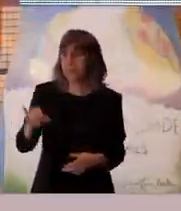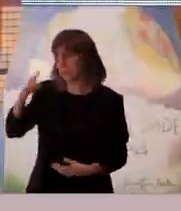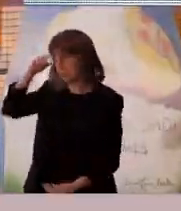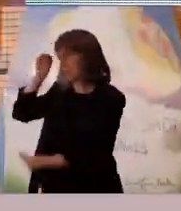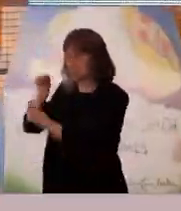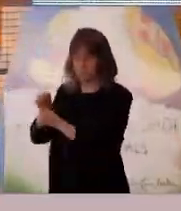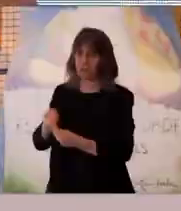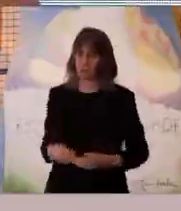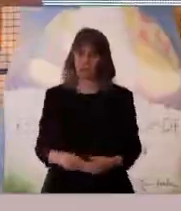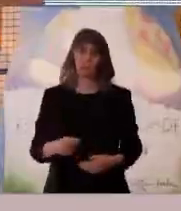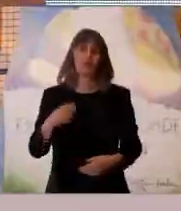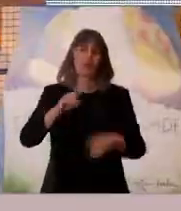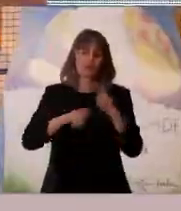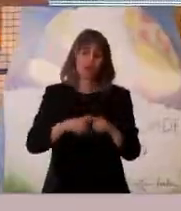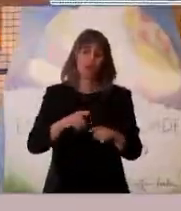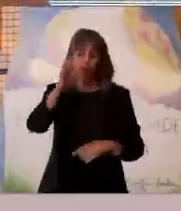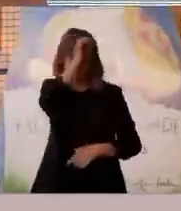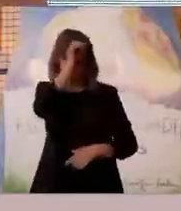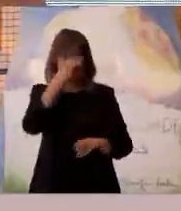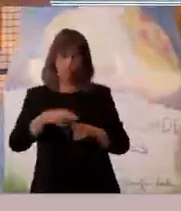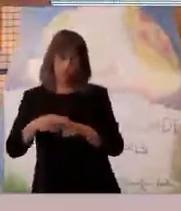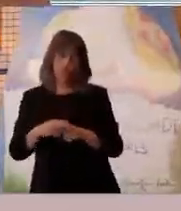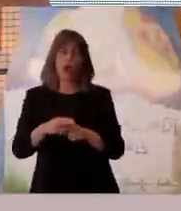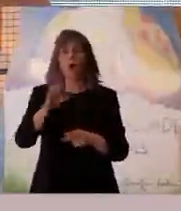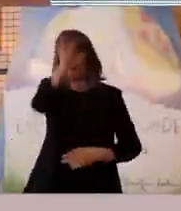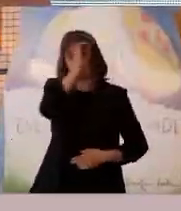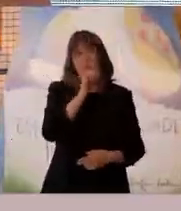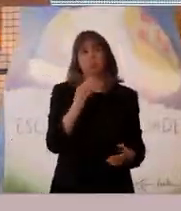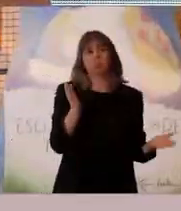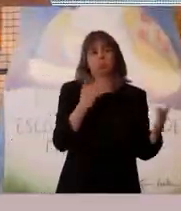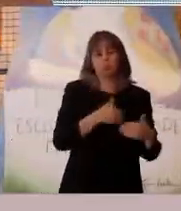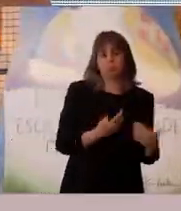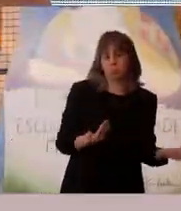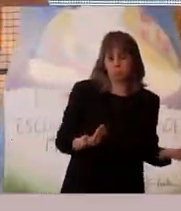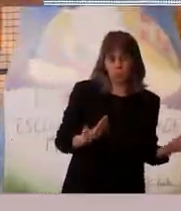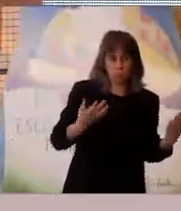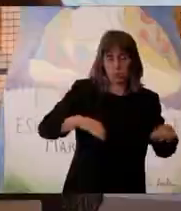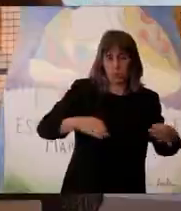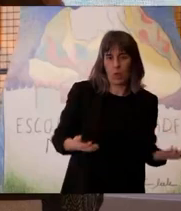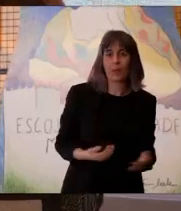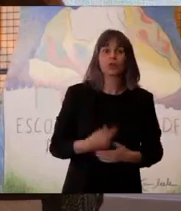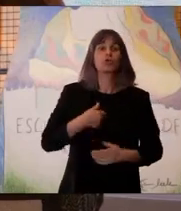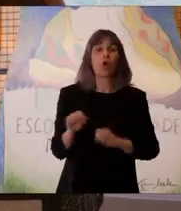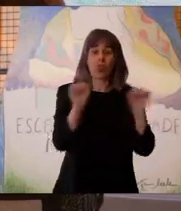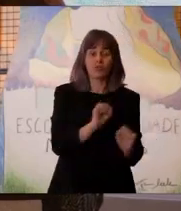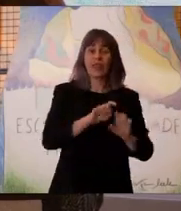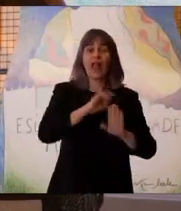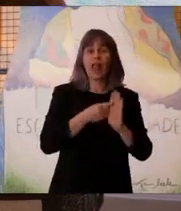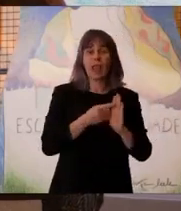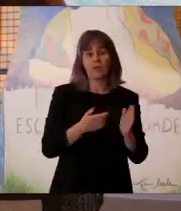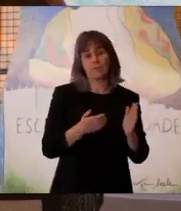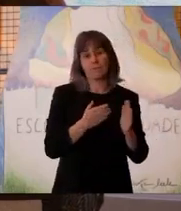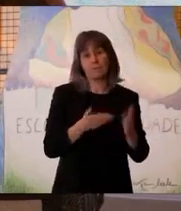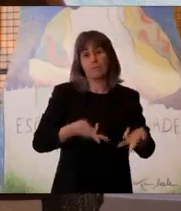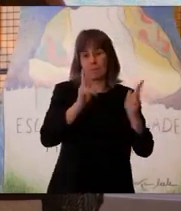o sea una cosa es tu posición como política y otra es la de quien ya no tiene que tomar posiciones yo nunca yo defendí la ley de permisos y en otras cuestiones defiendo solo